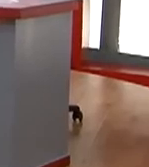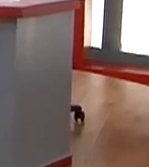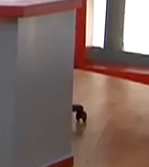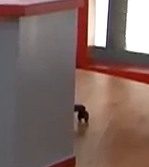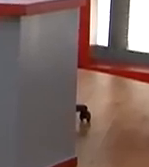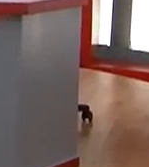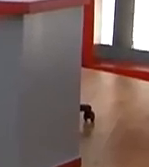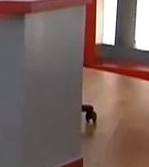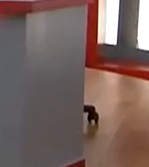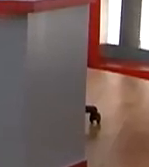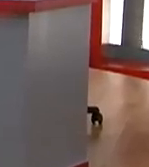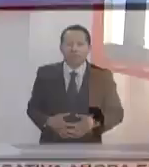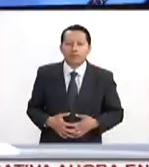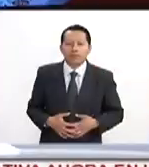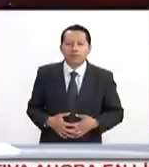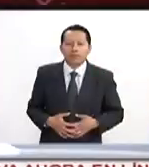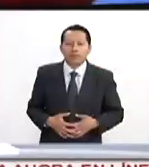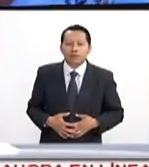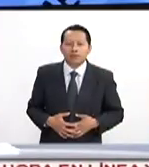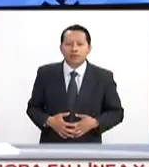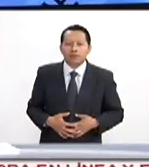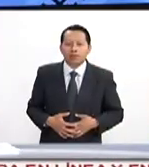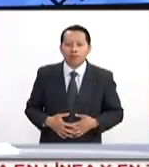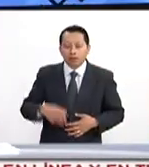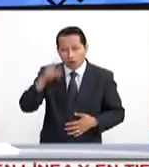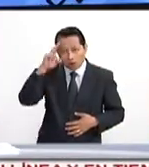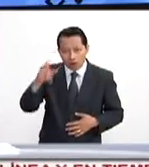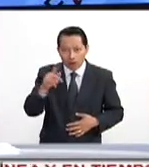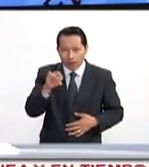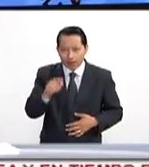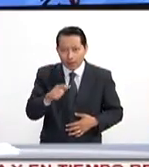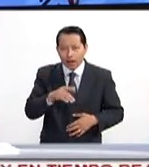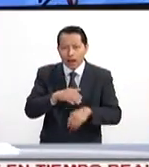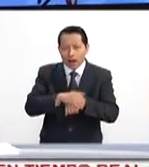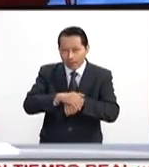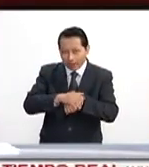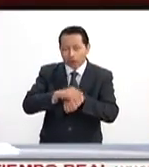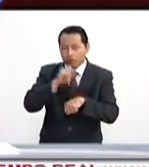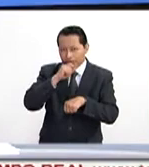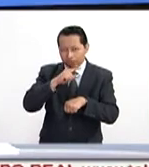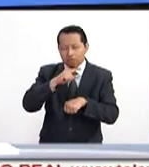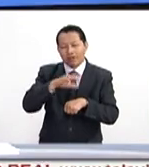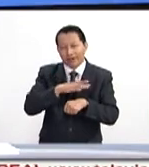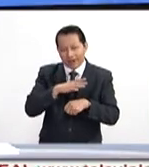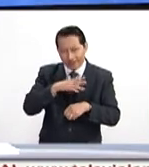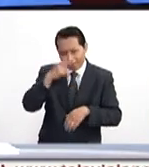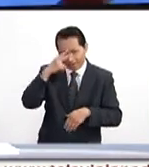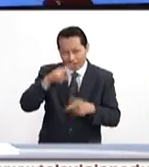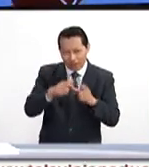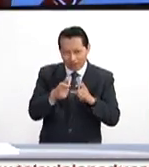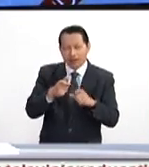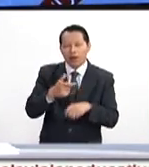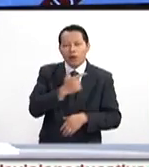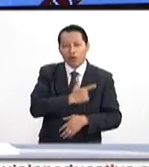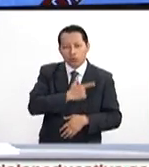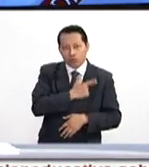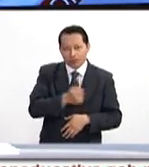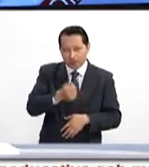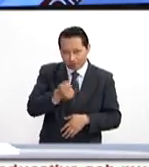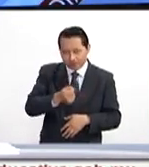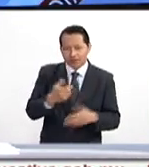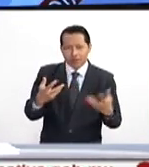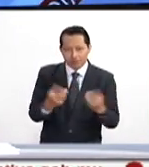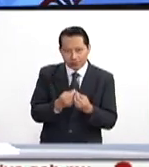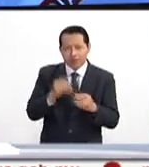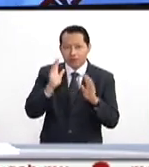Aunque sean otros tipos de notas. Hola, ¿qué tal, amigos y amigas de México al Día? Es un verdadero placer saludarlos, estar con ustedes ya